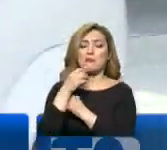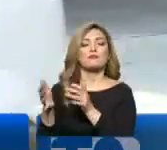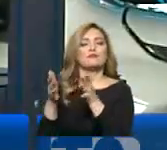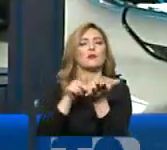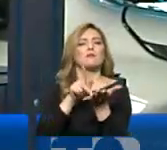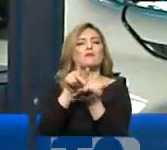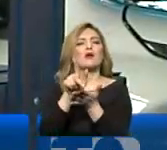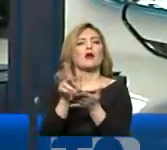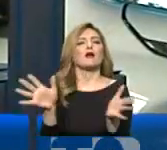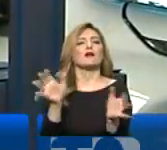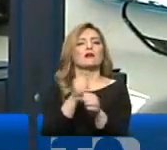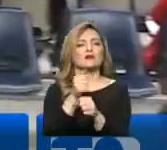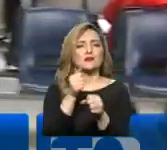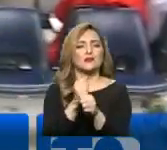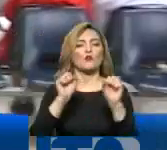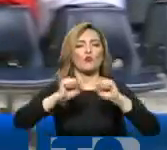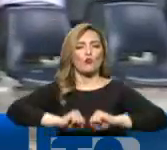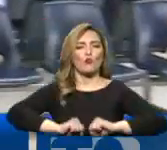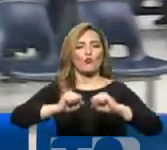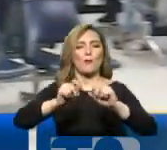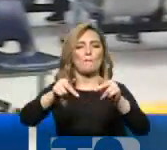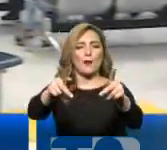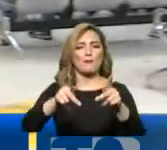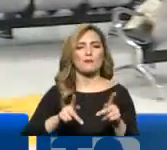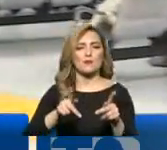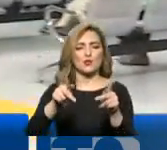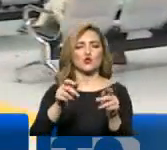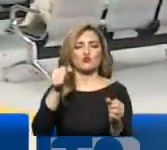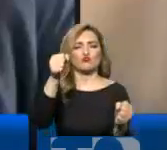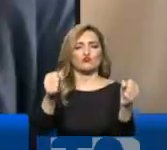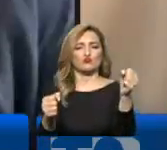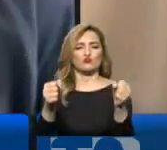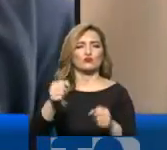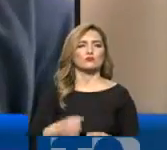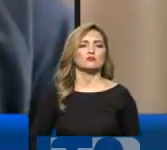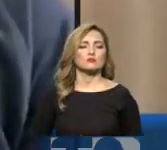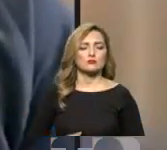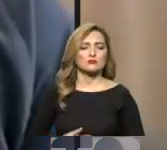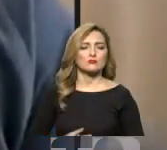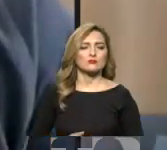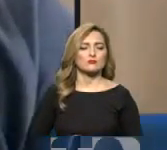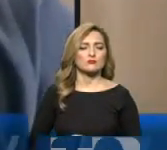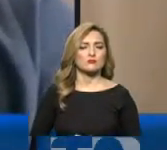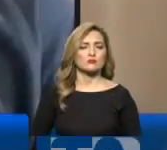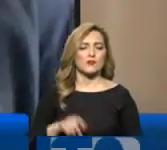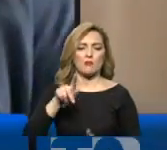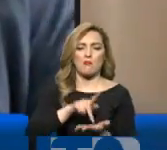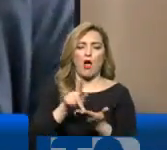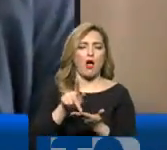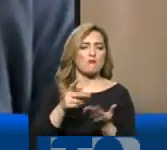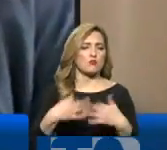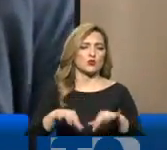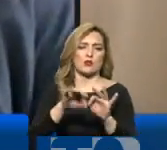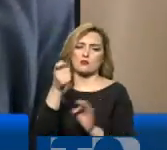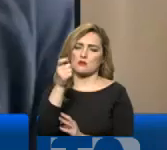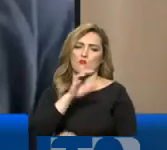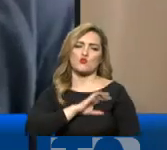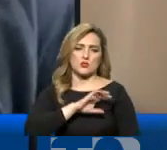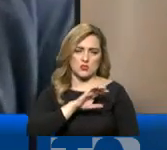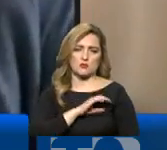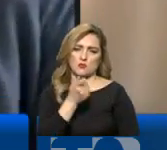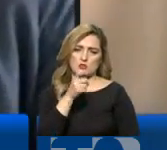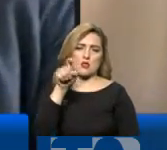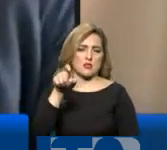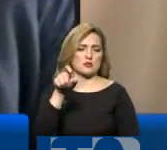respectivos deberían realizarse para poder obtener el permiso de circulación. Es un ingreso importante para el municipio. Y